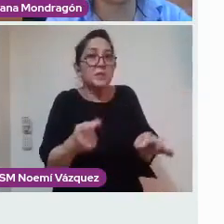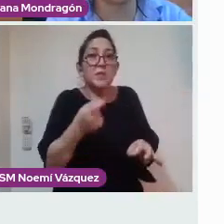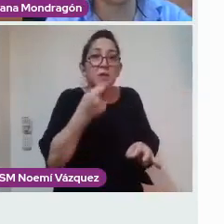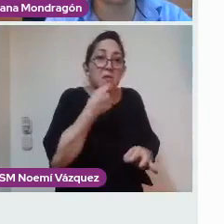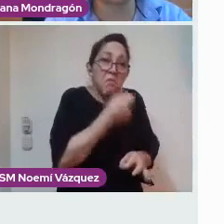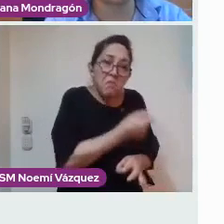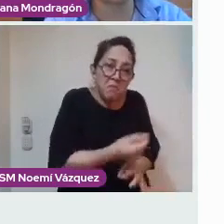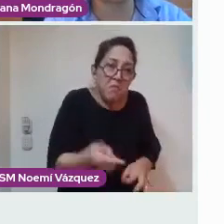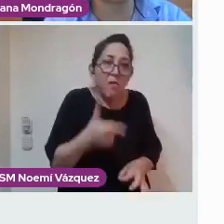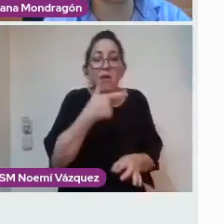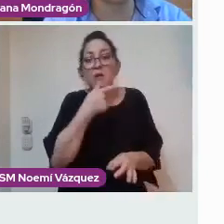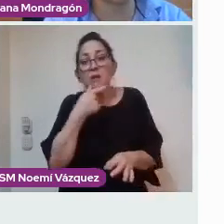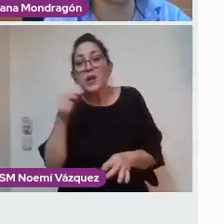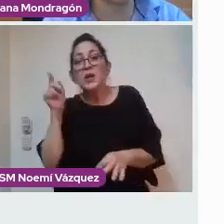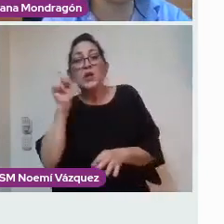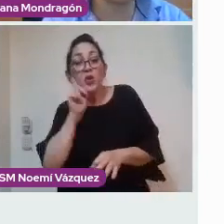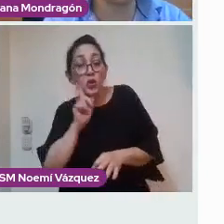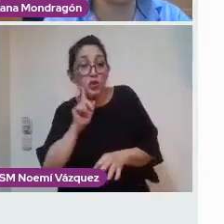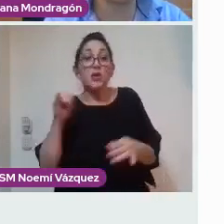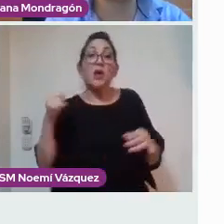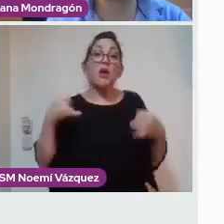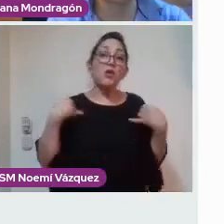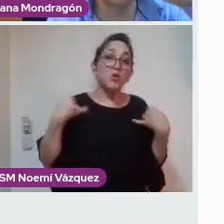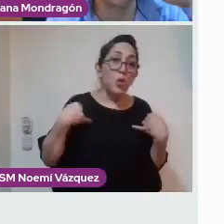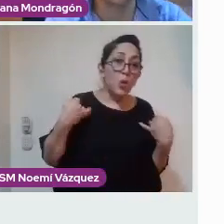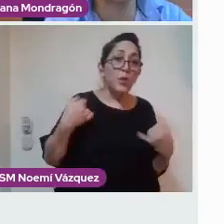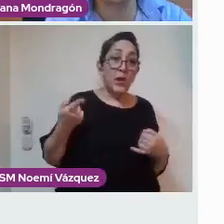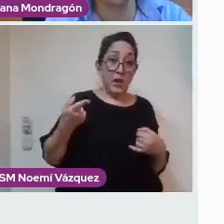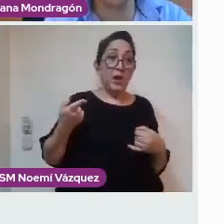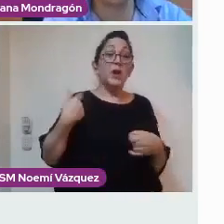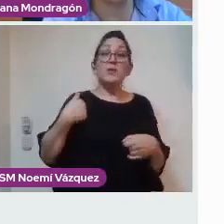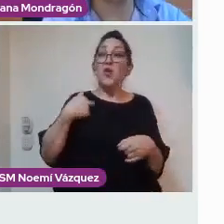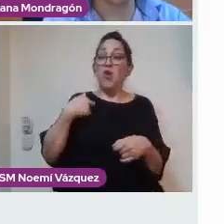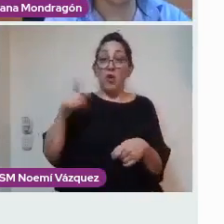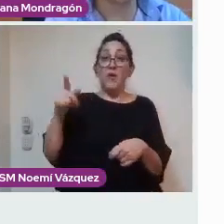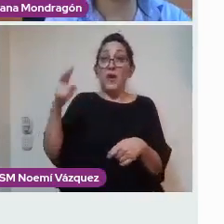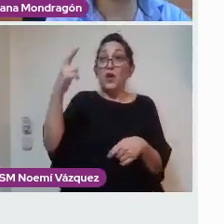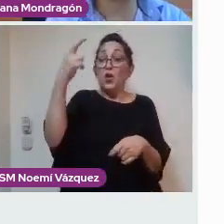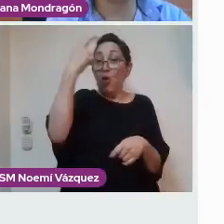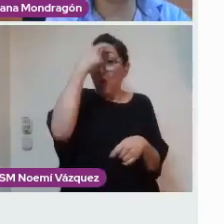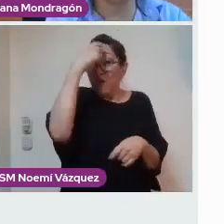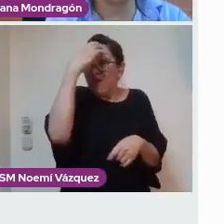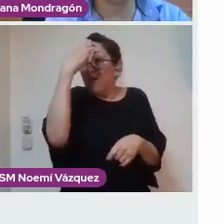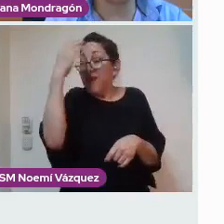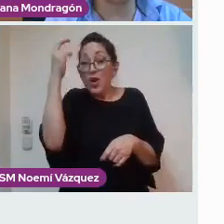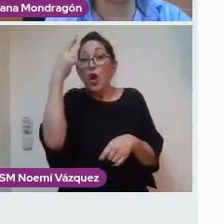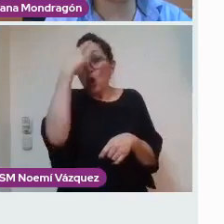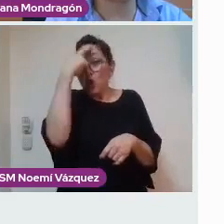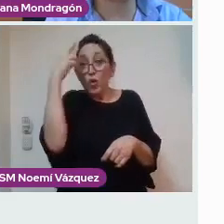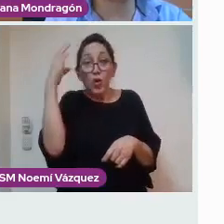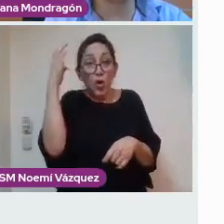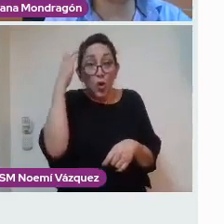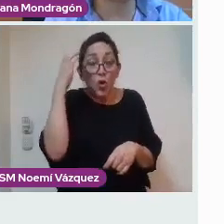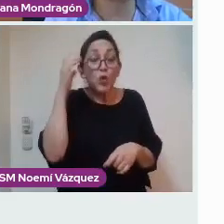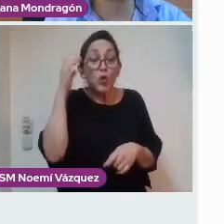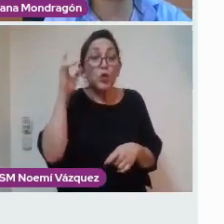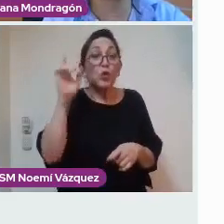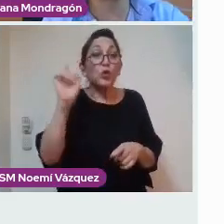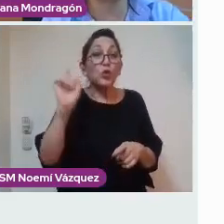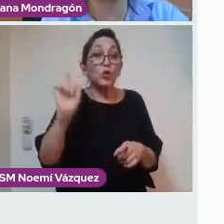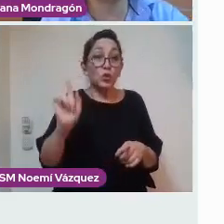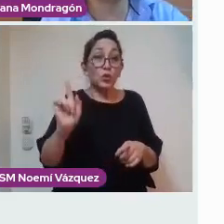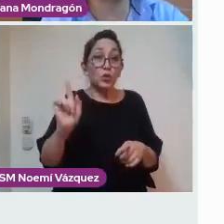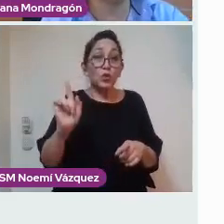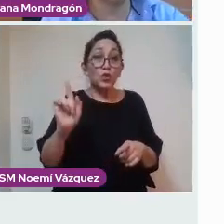este reconocimiento que hacemos hacia los profesores y su trabajo. Incluso también es importante en este punto que podamos reconocer